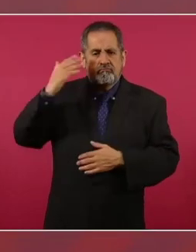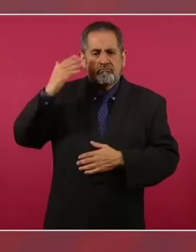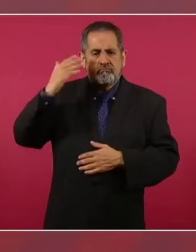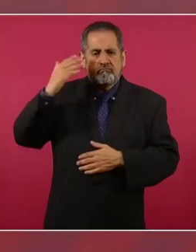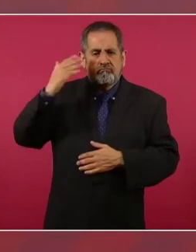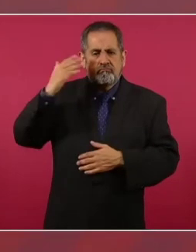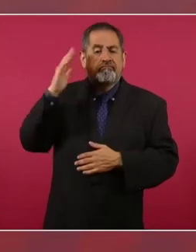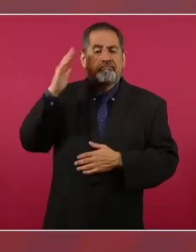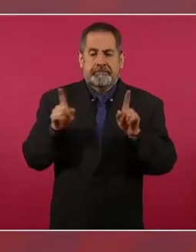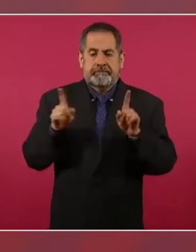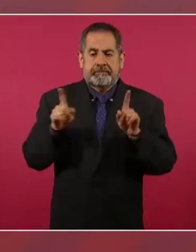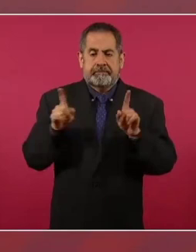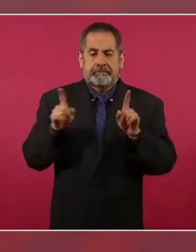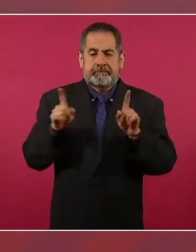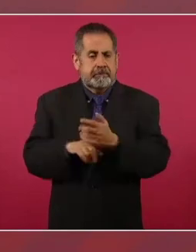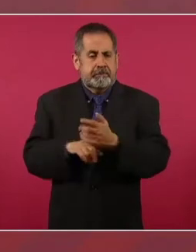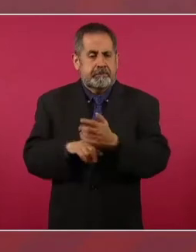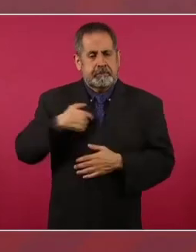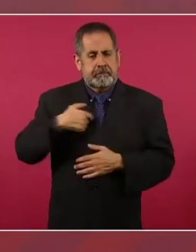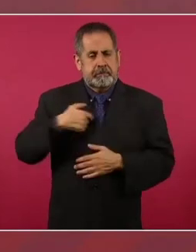Yo mido,